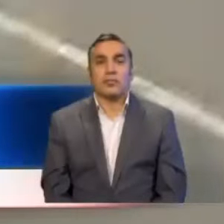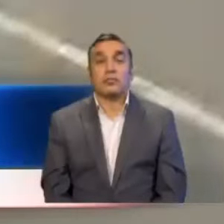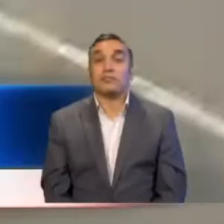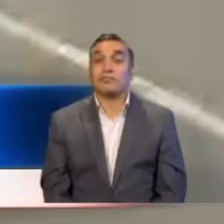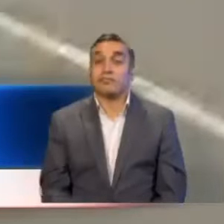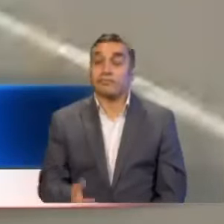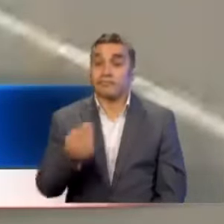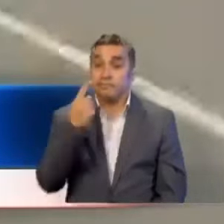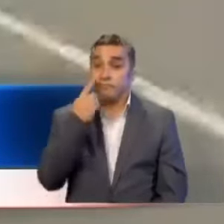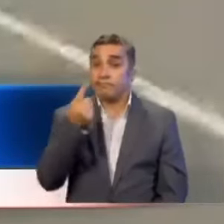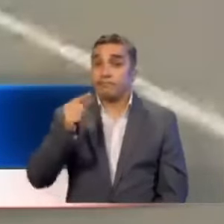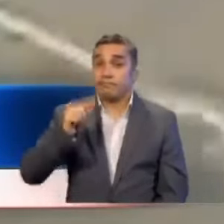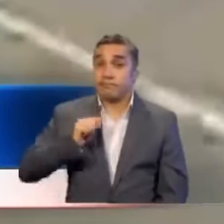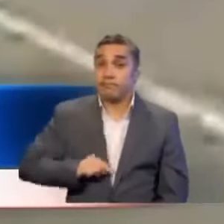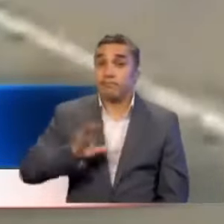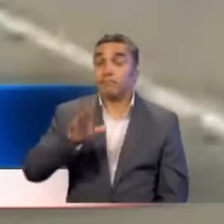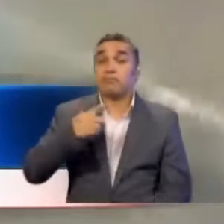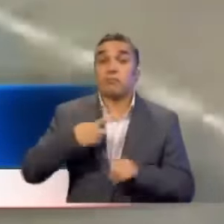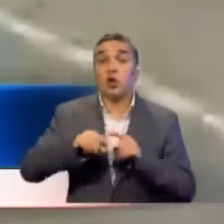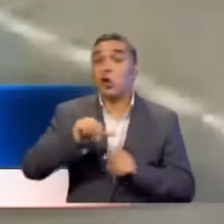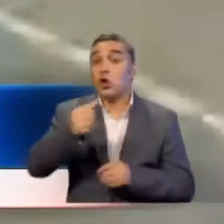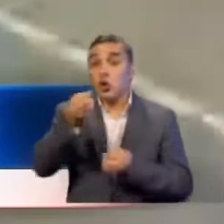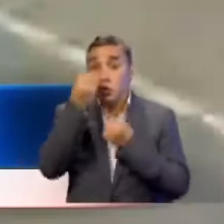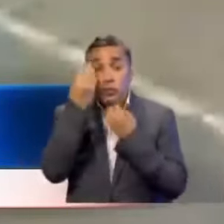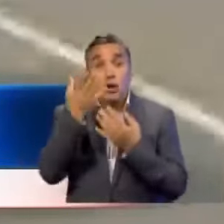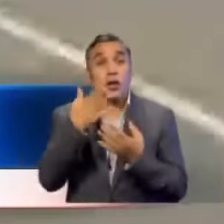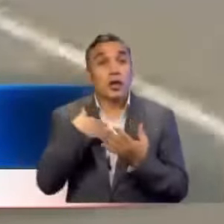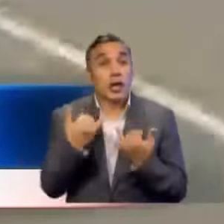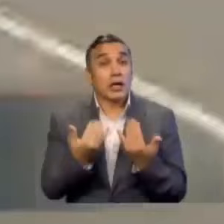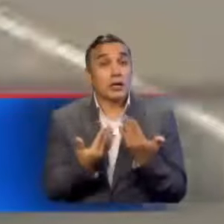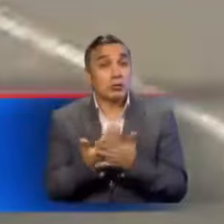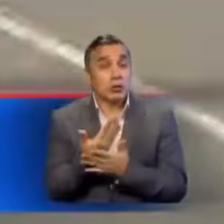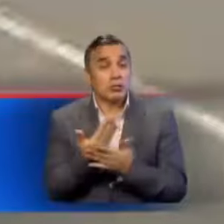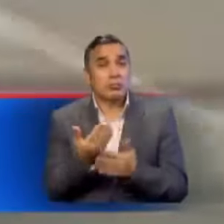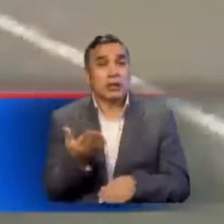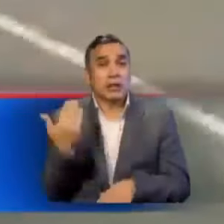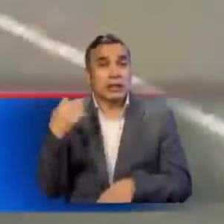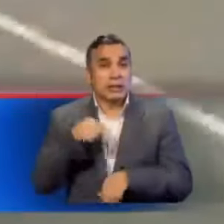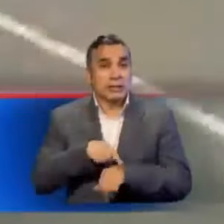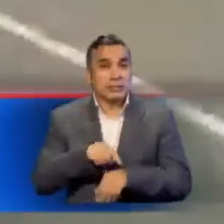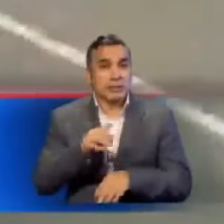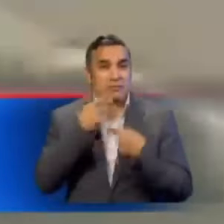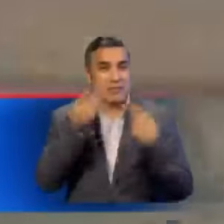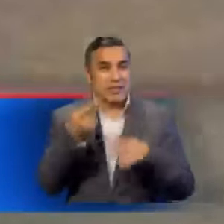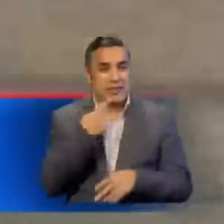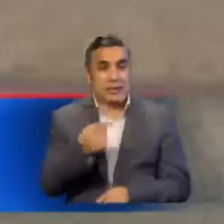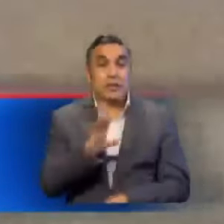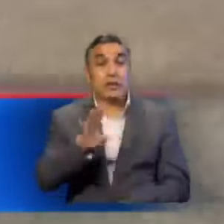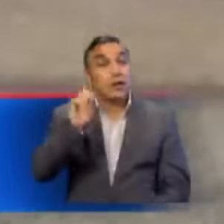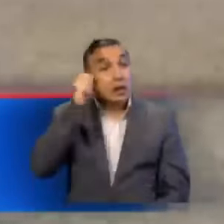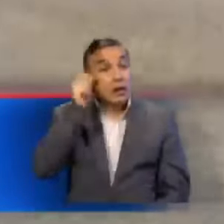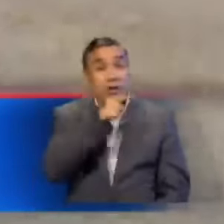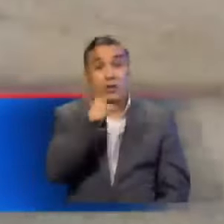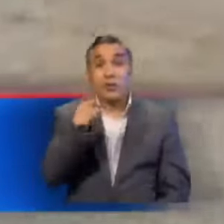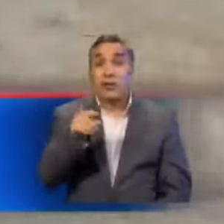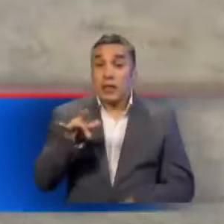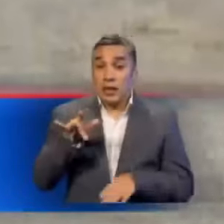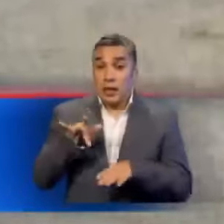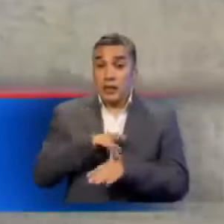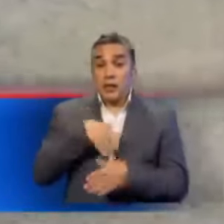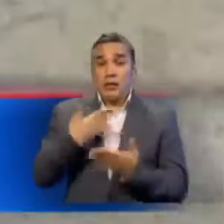Ahí escuchamos los detalles, aunque hay otra información que se está actualizando, como dije hace un momento. Importante recordar también que más